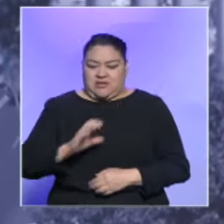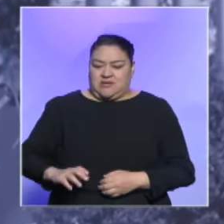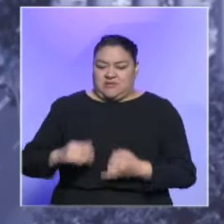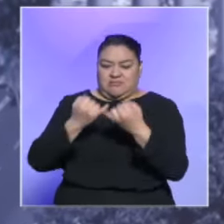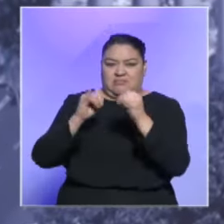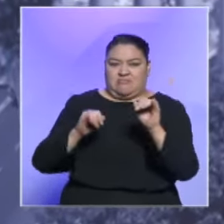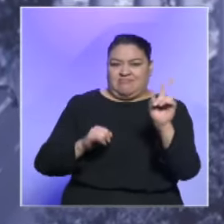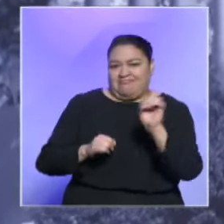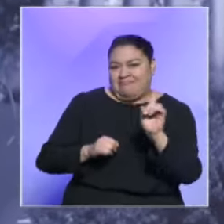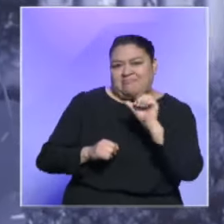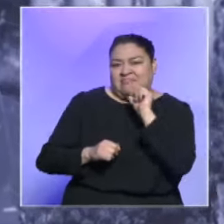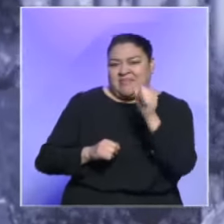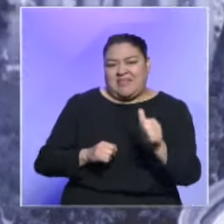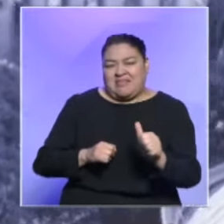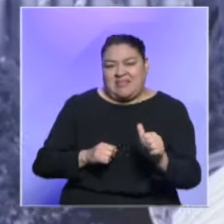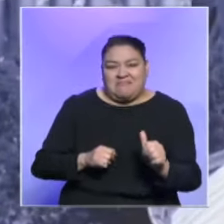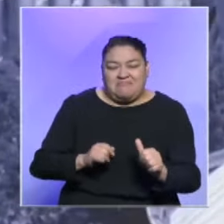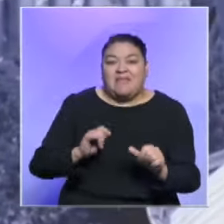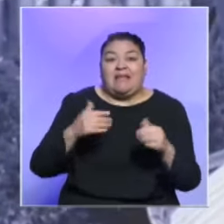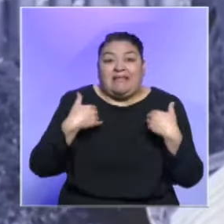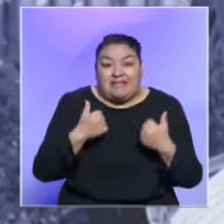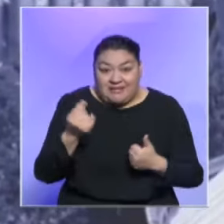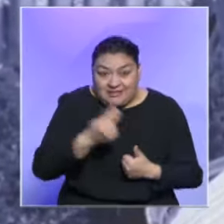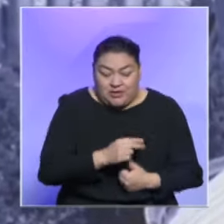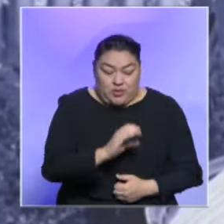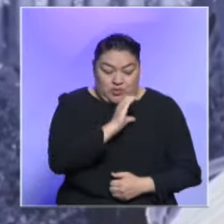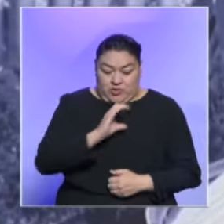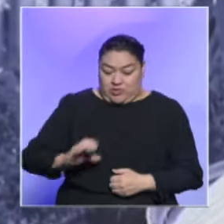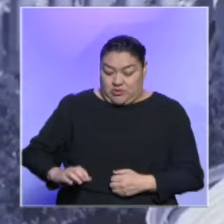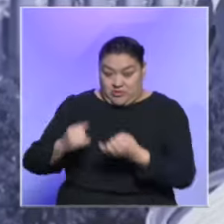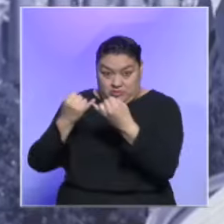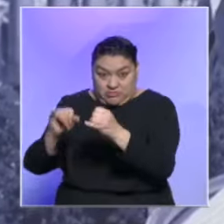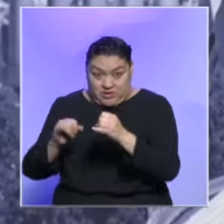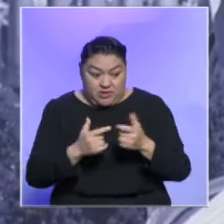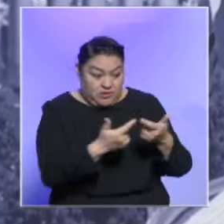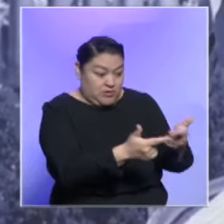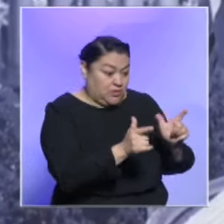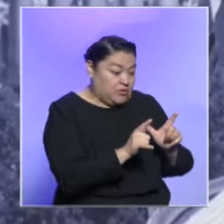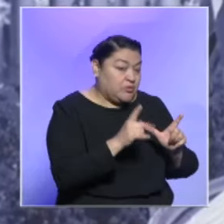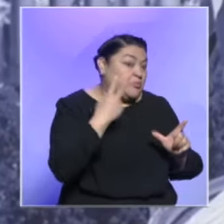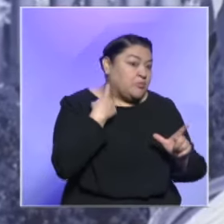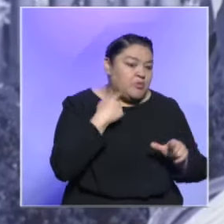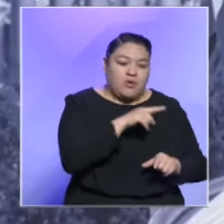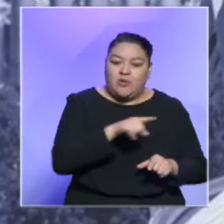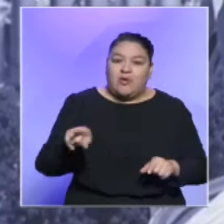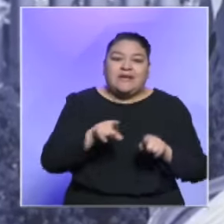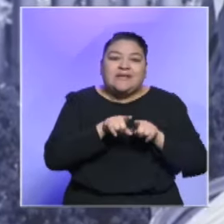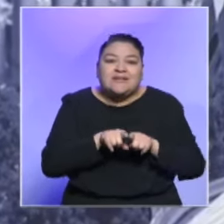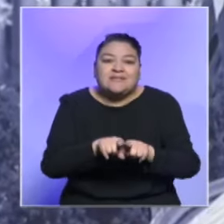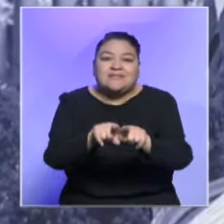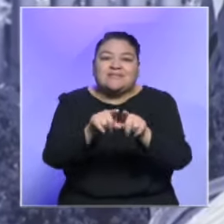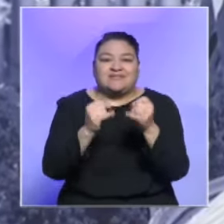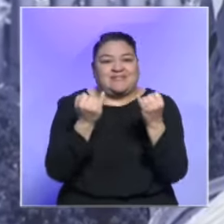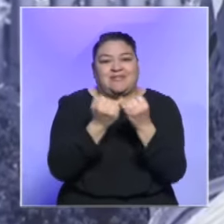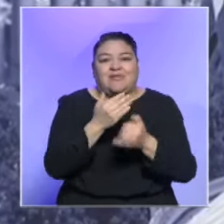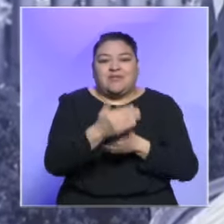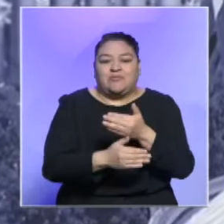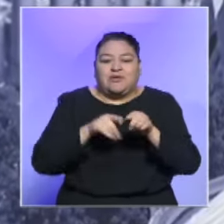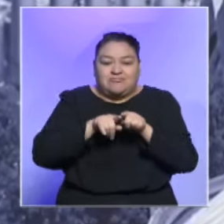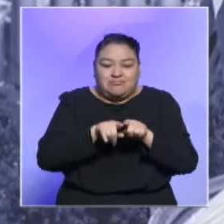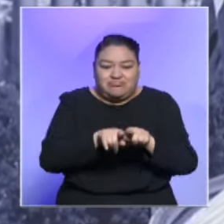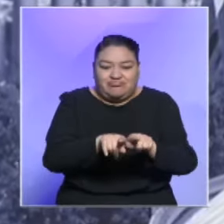nuevo. Hay que entender que las candidaturas independientes y los partidos nacionales al mismo tiempo tienen una historia que se fue bifurcando hasta el